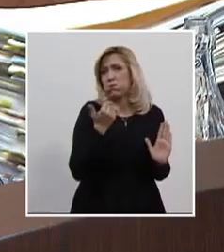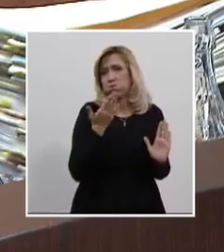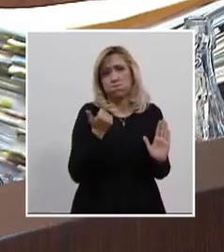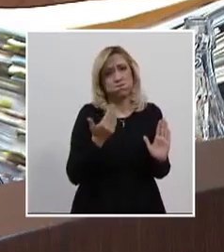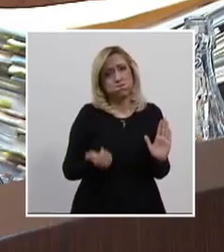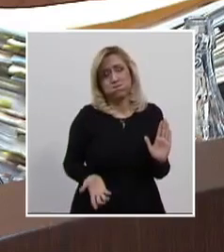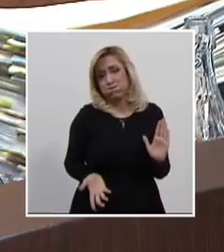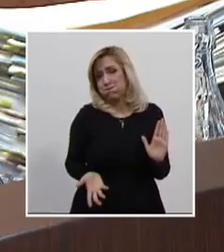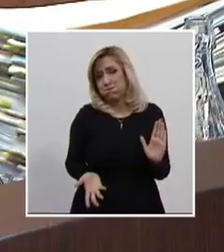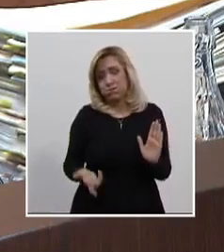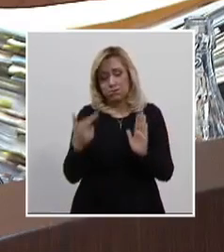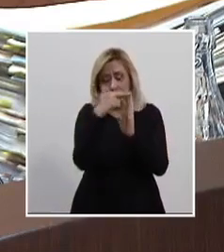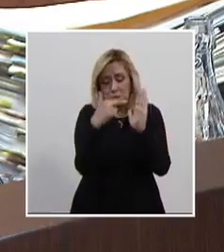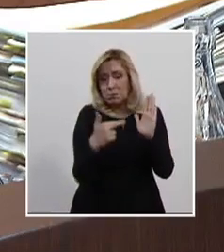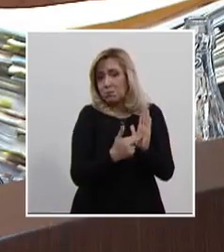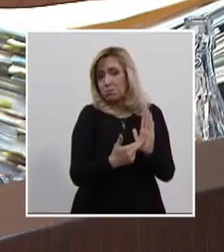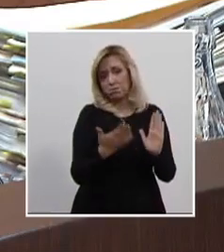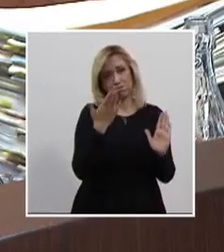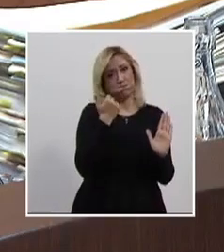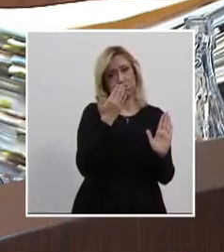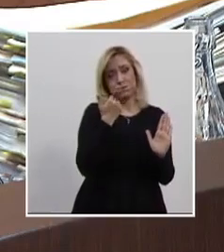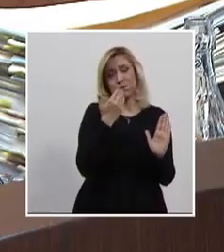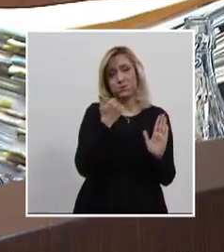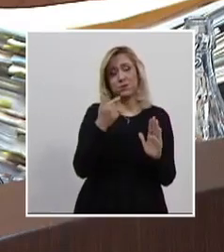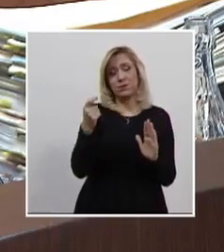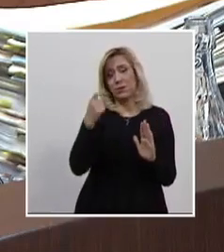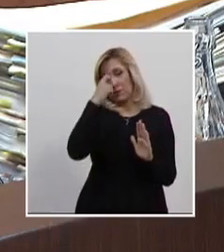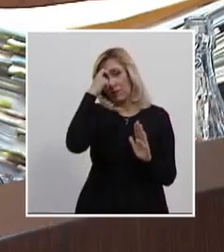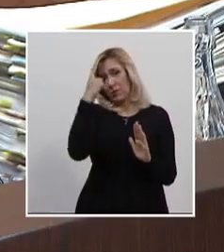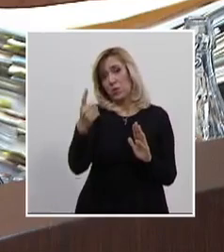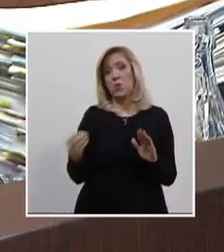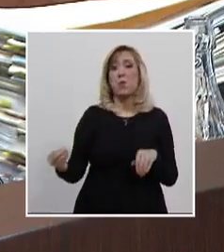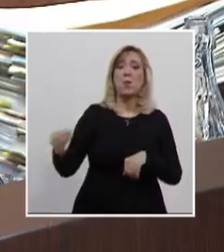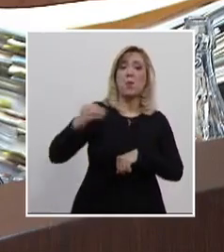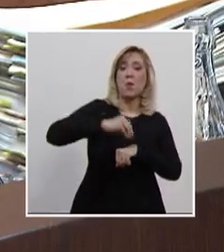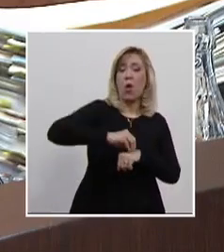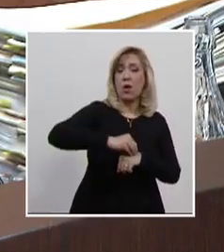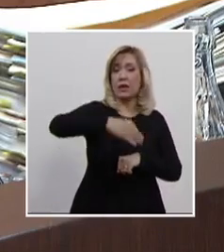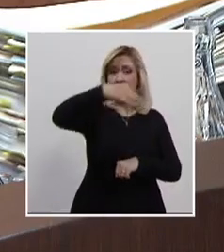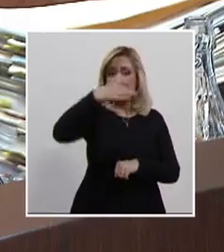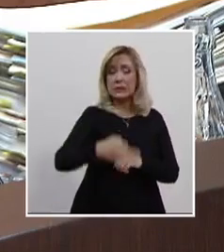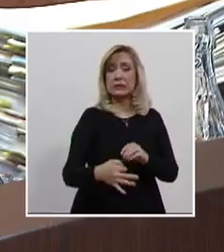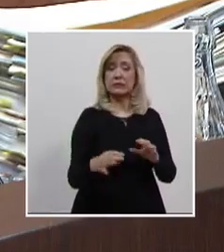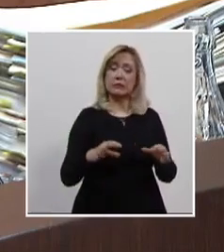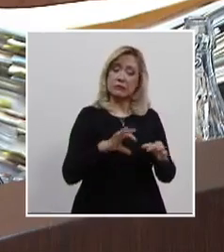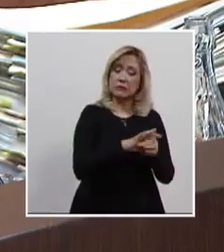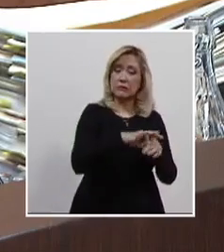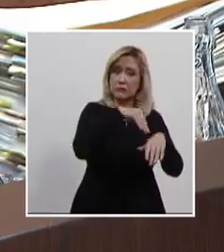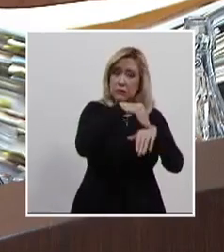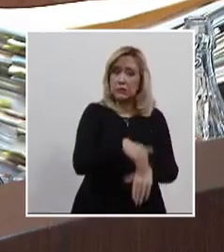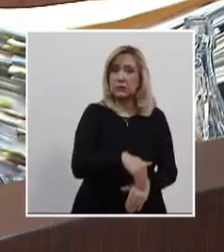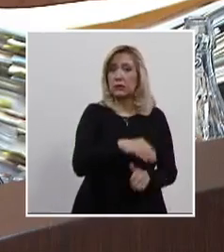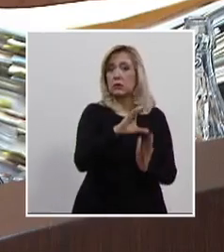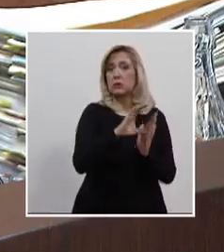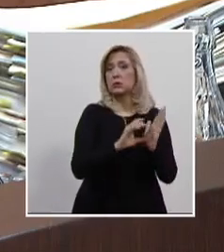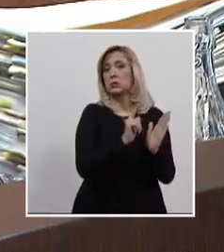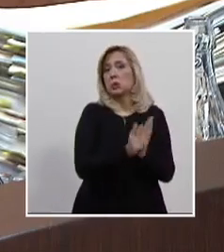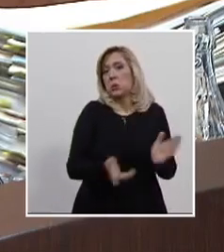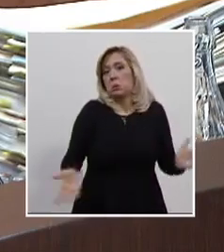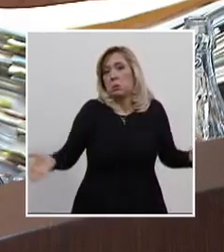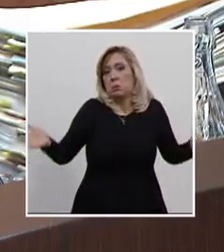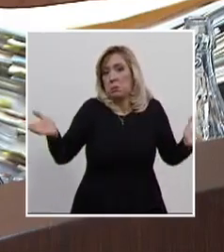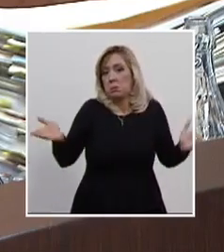un instrumento normativo que haya fijado reglas o criterios vinculantes para quienes se dirige